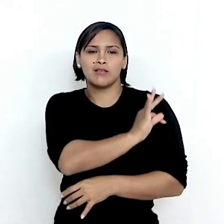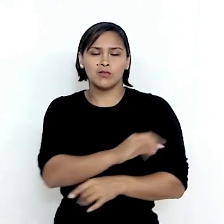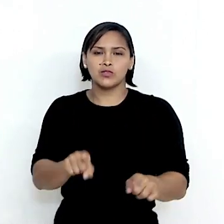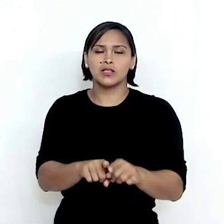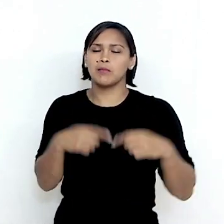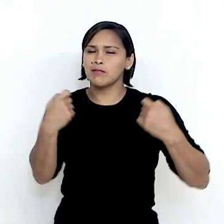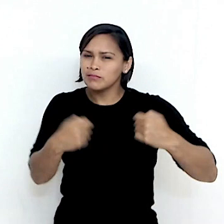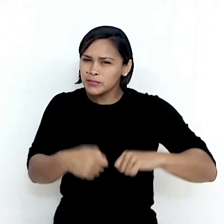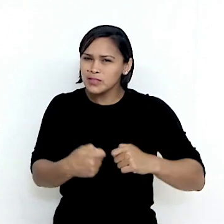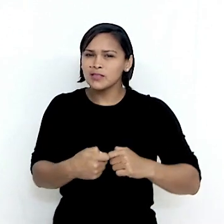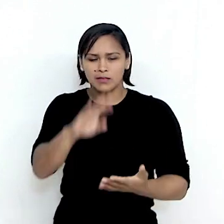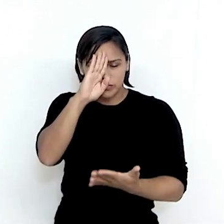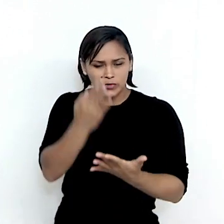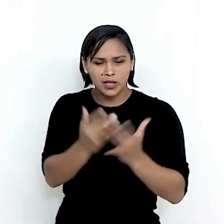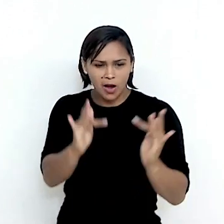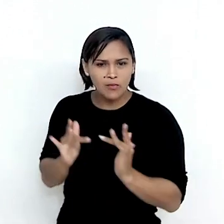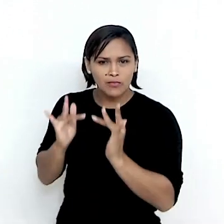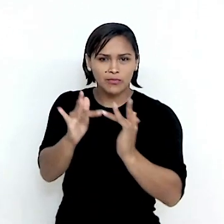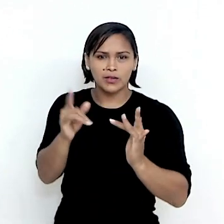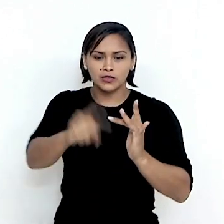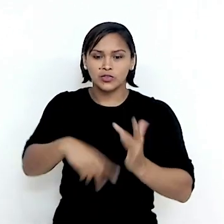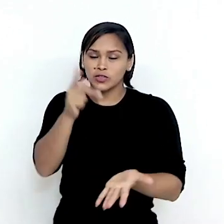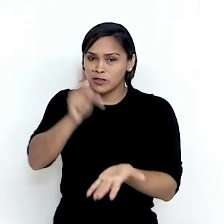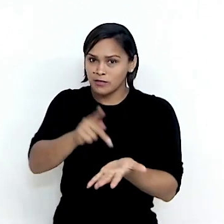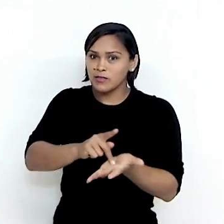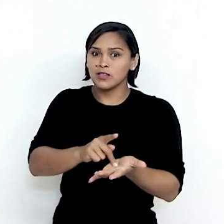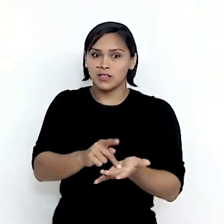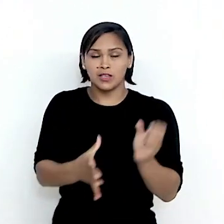contar con redes robustas, rápidas y seguras.